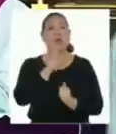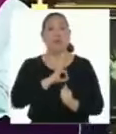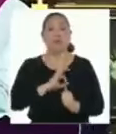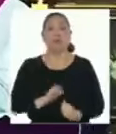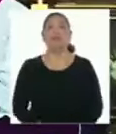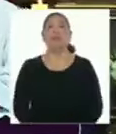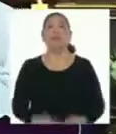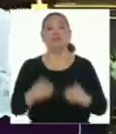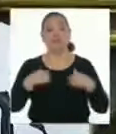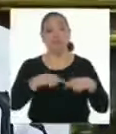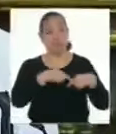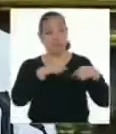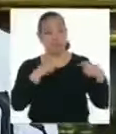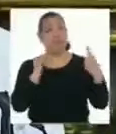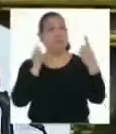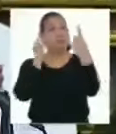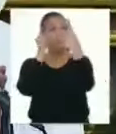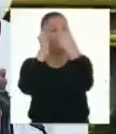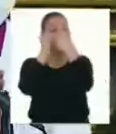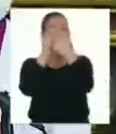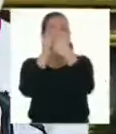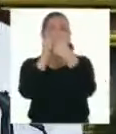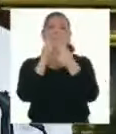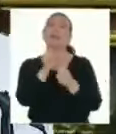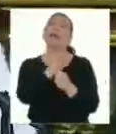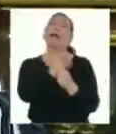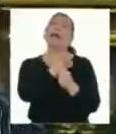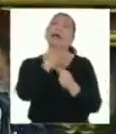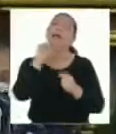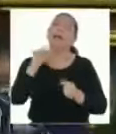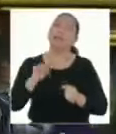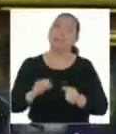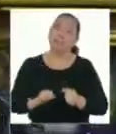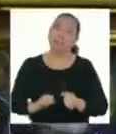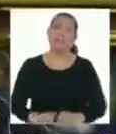espíritu. Levantemos el corazón.